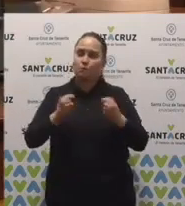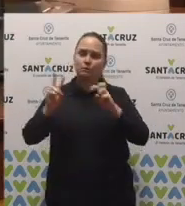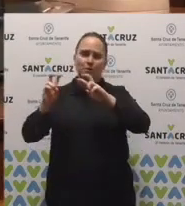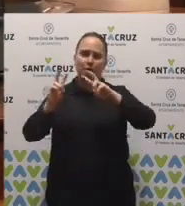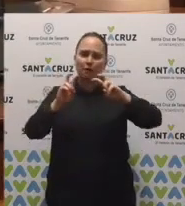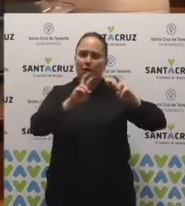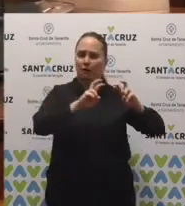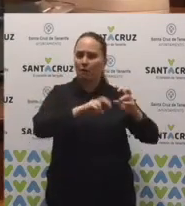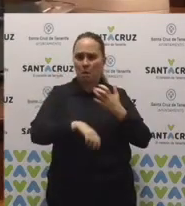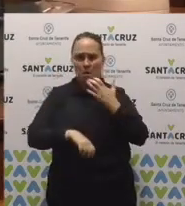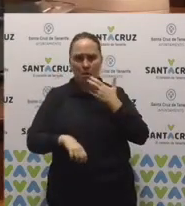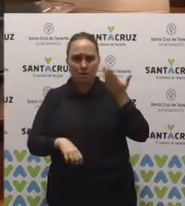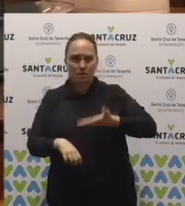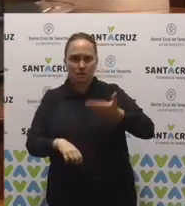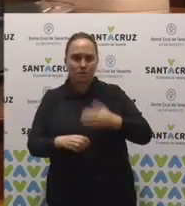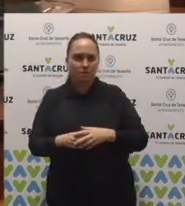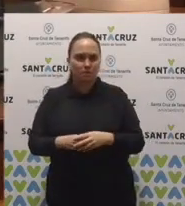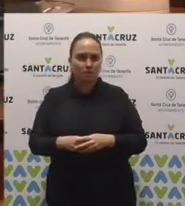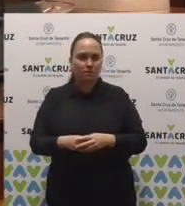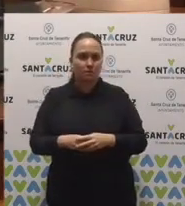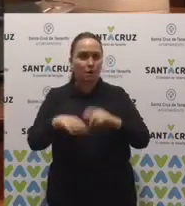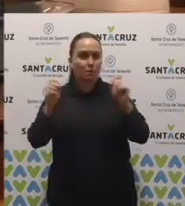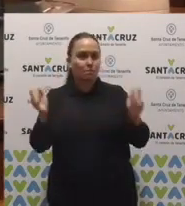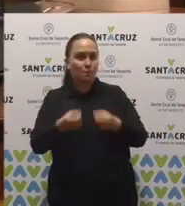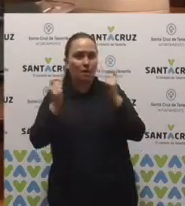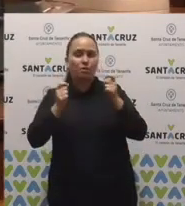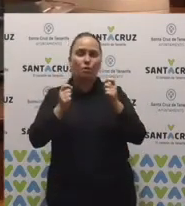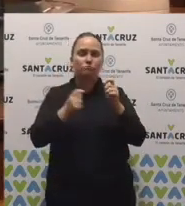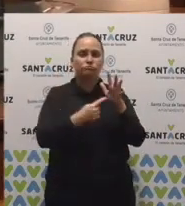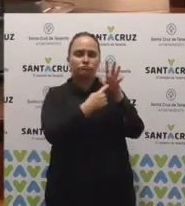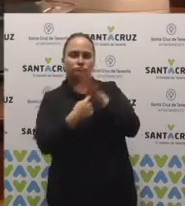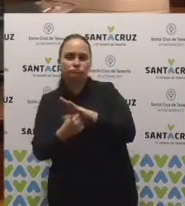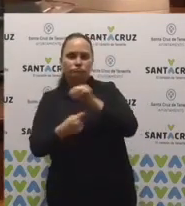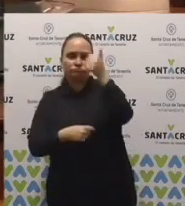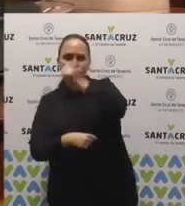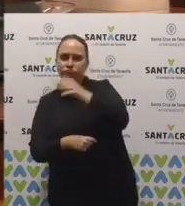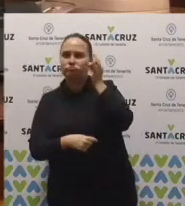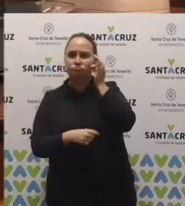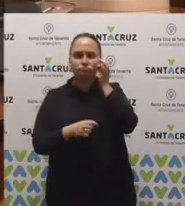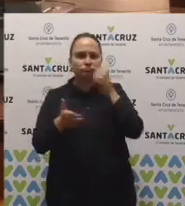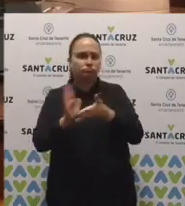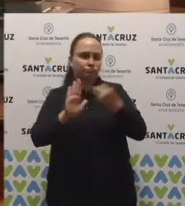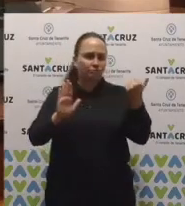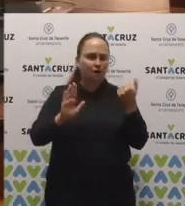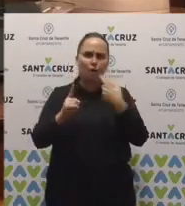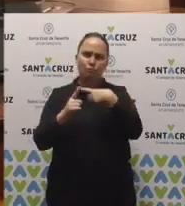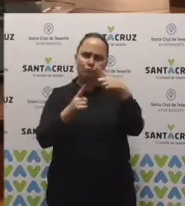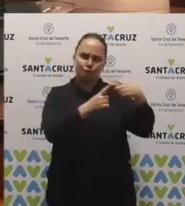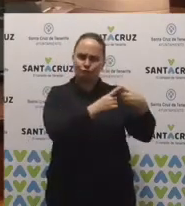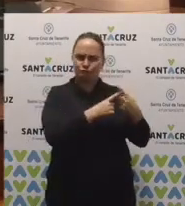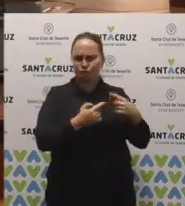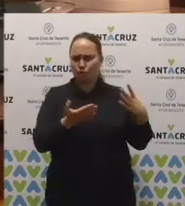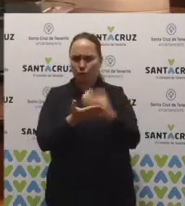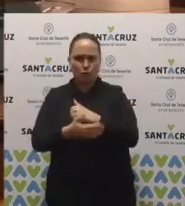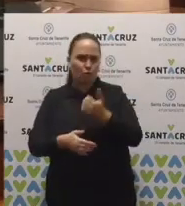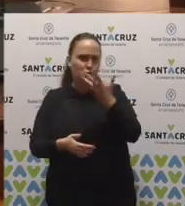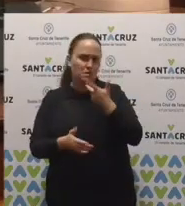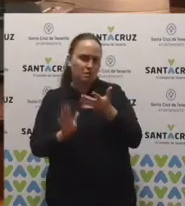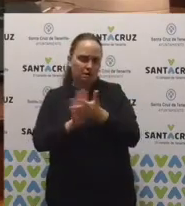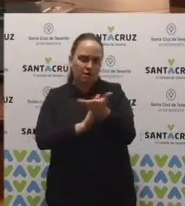importantes tan relevantes como la eliminación de publicidades existe además yo creo que el contenido ya lo conocemos todos no sería la aprobación inicial